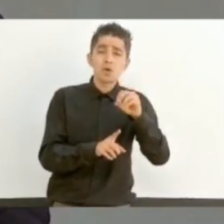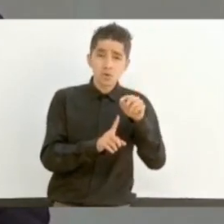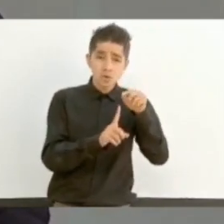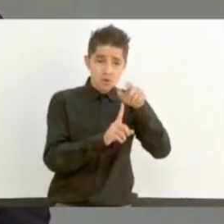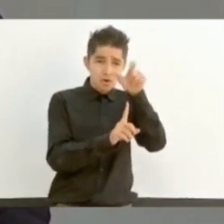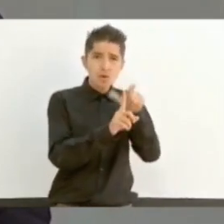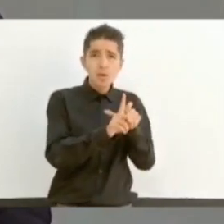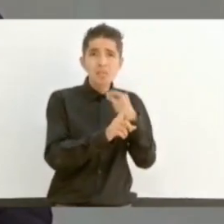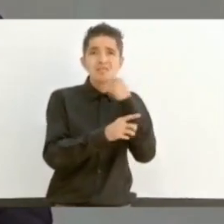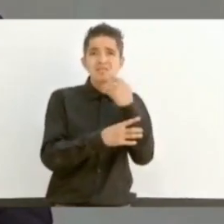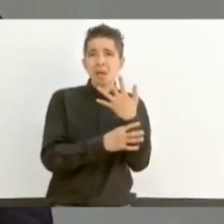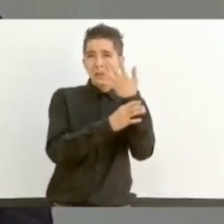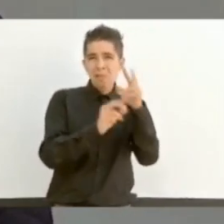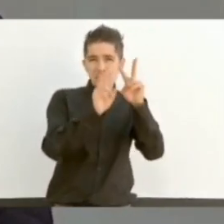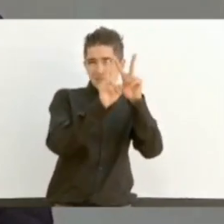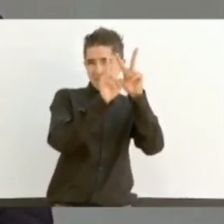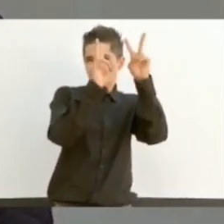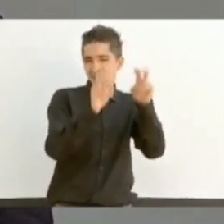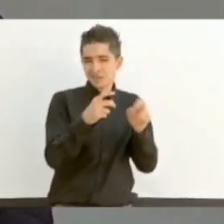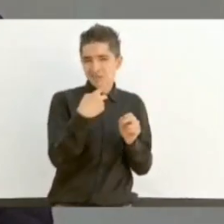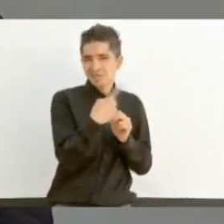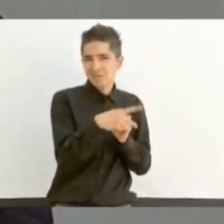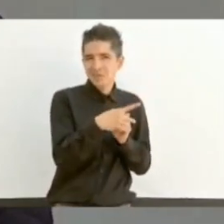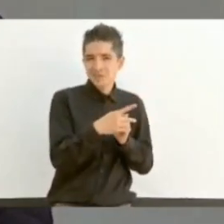acuñó la frase